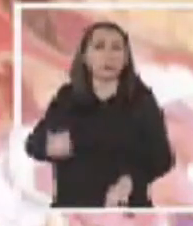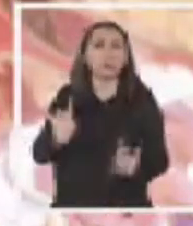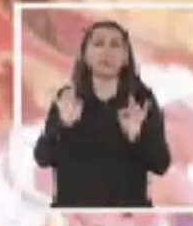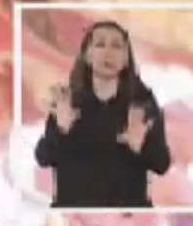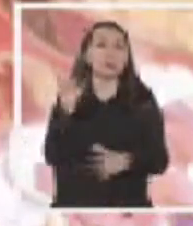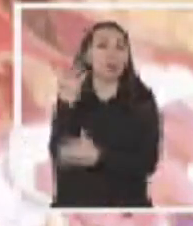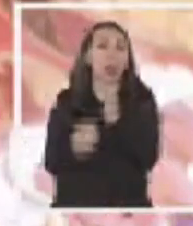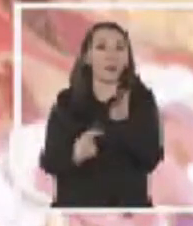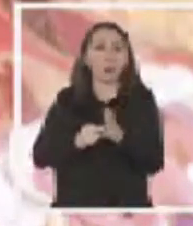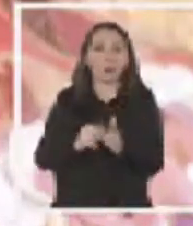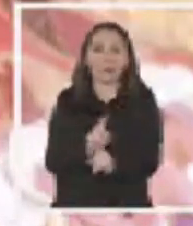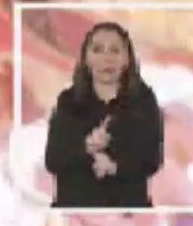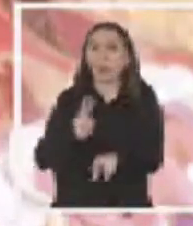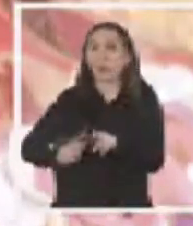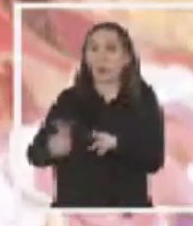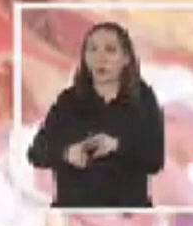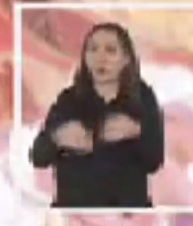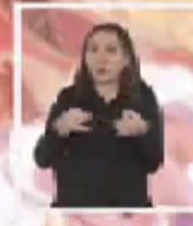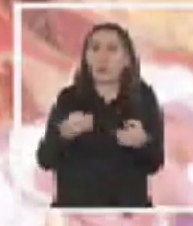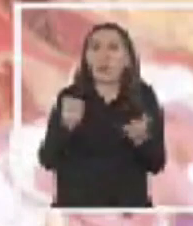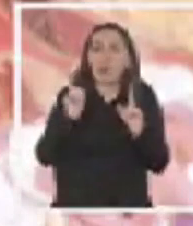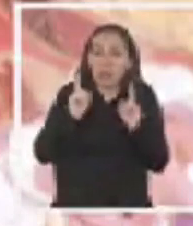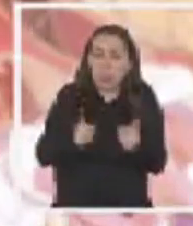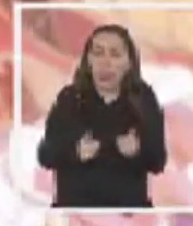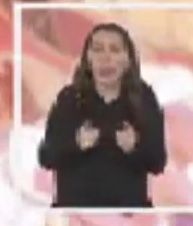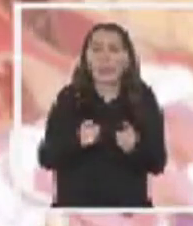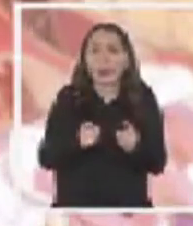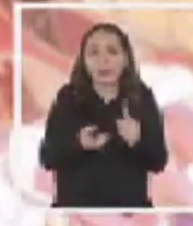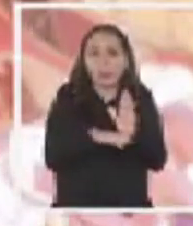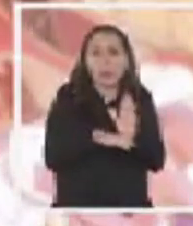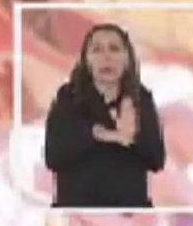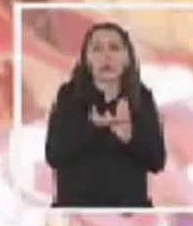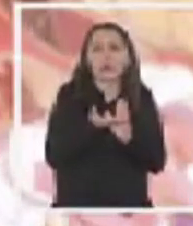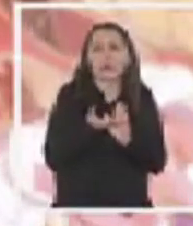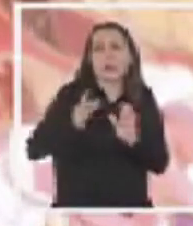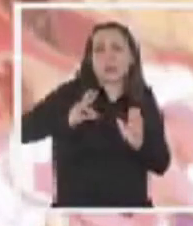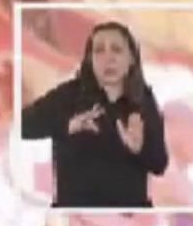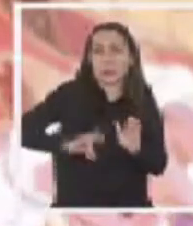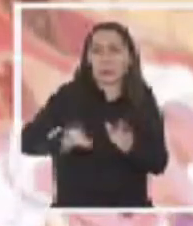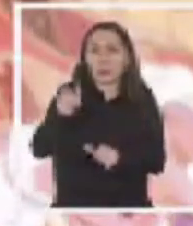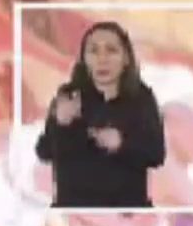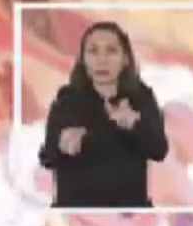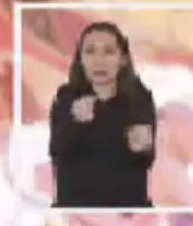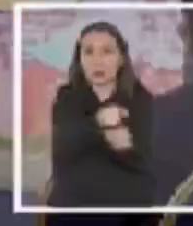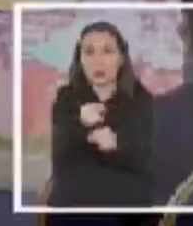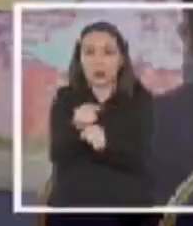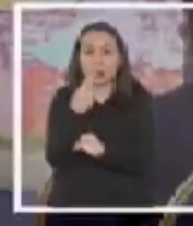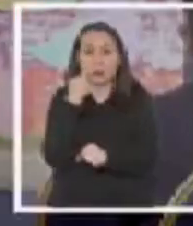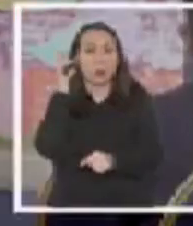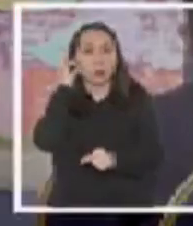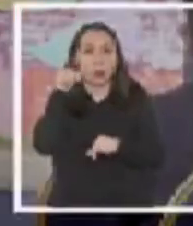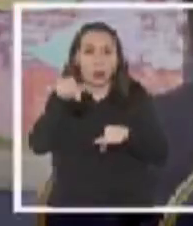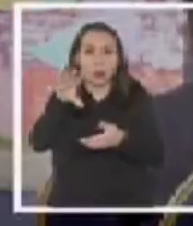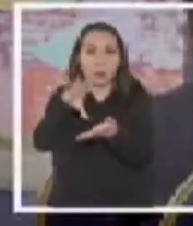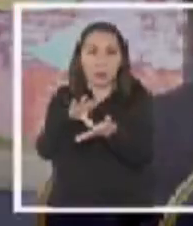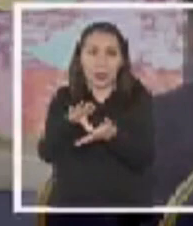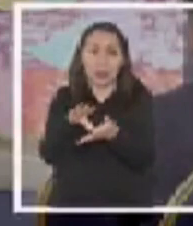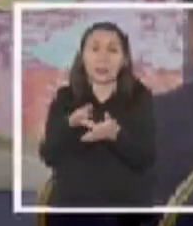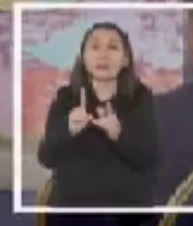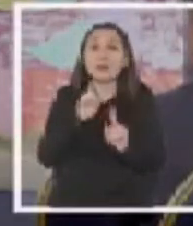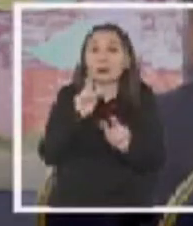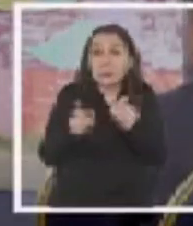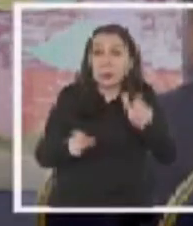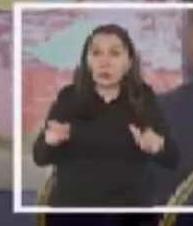la solución definitiva pasa por mejorar las pensiones de los trabajadores y trabajadoras de nuestra patria de